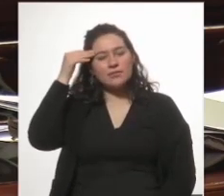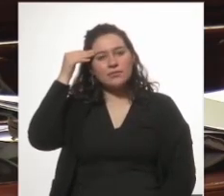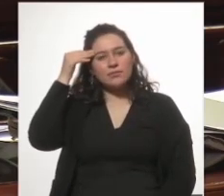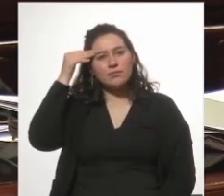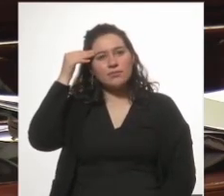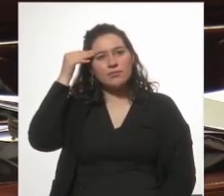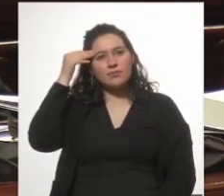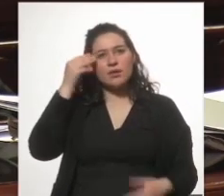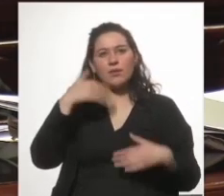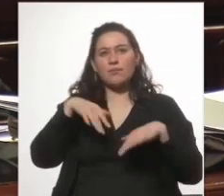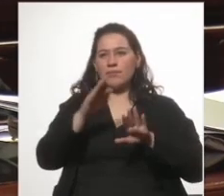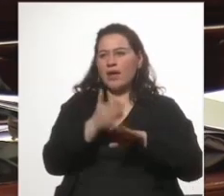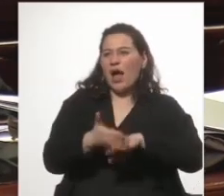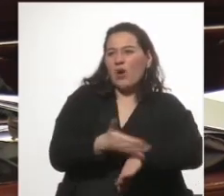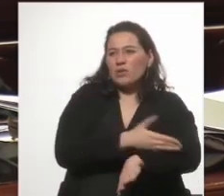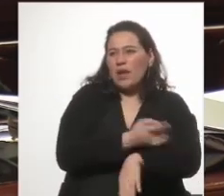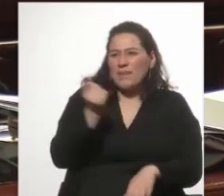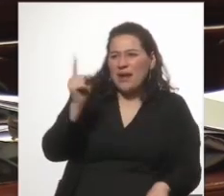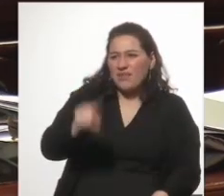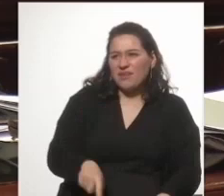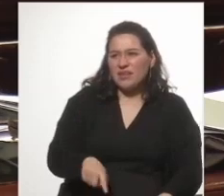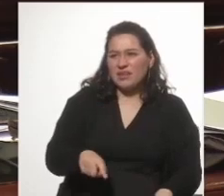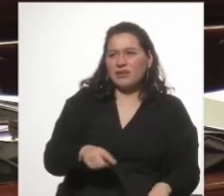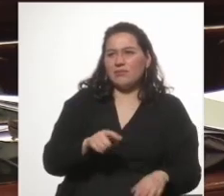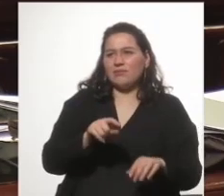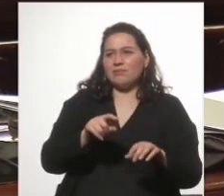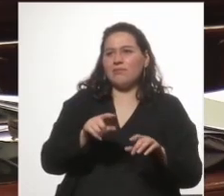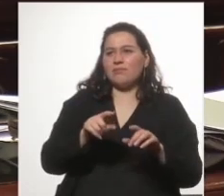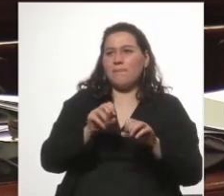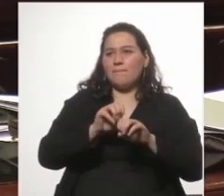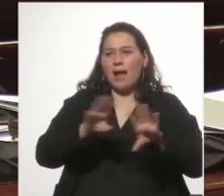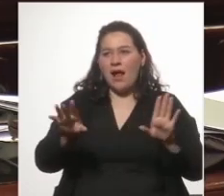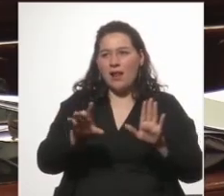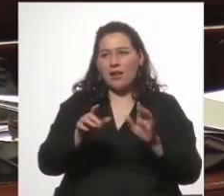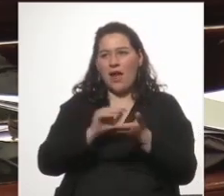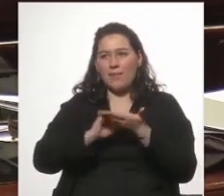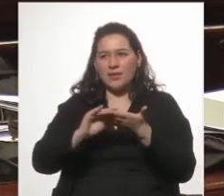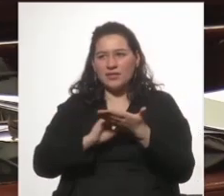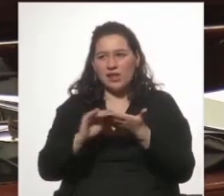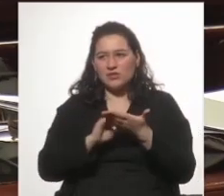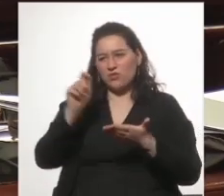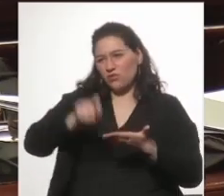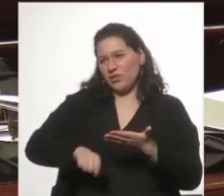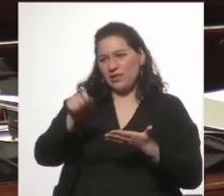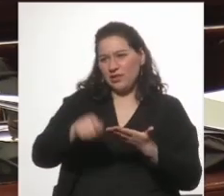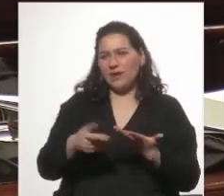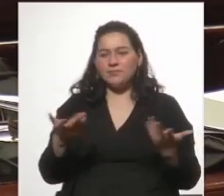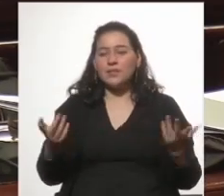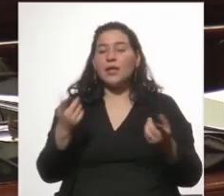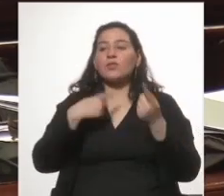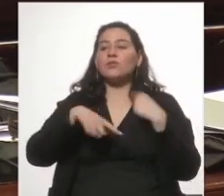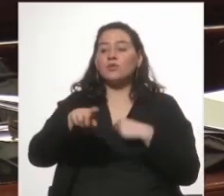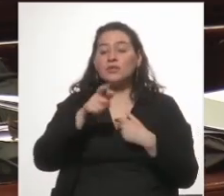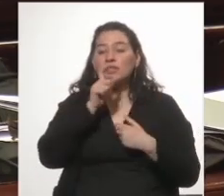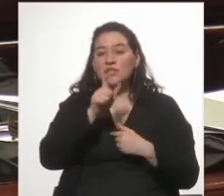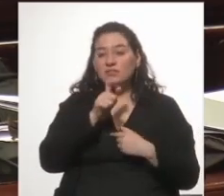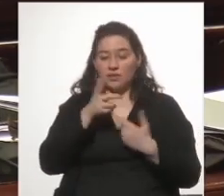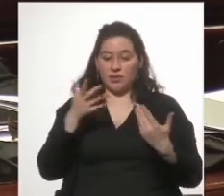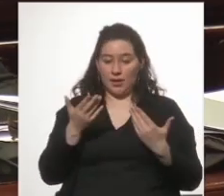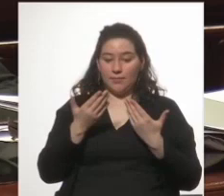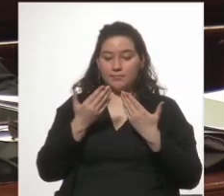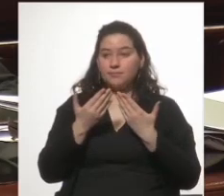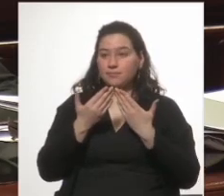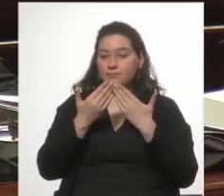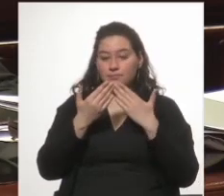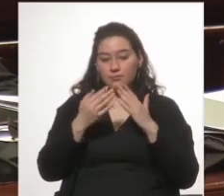aptitud causal para provocar la lesión del bien jurídico, administración de la justicia. O sea que el principio de lesividad